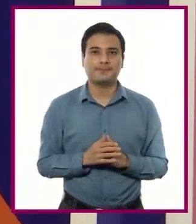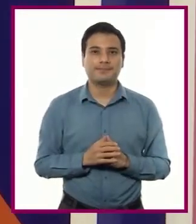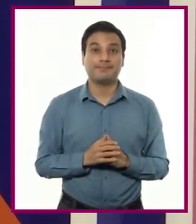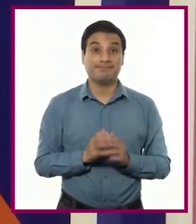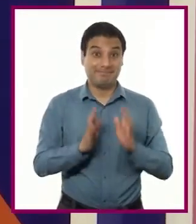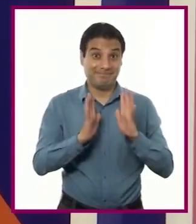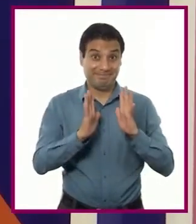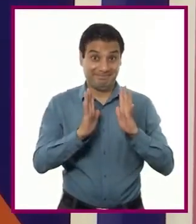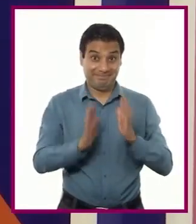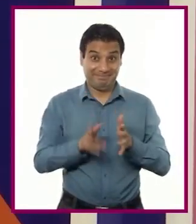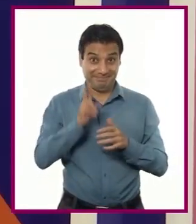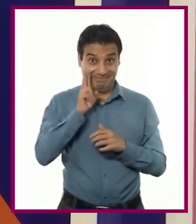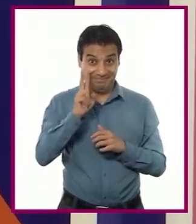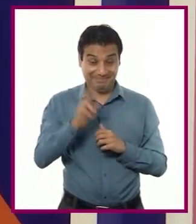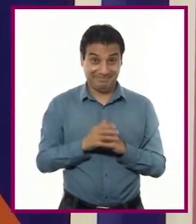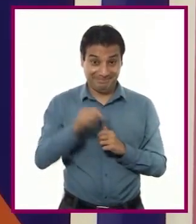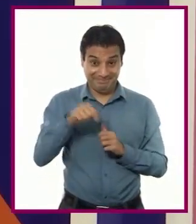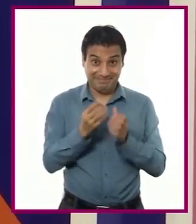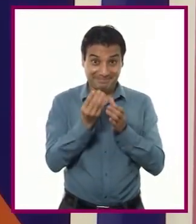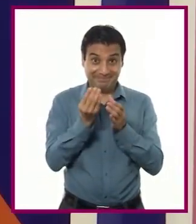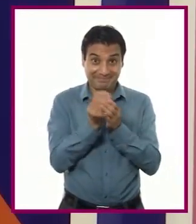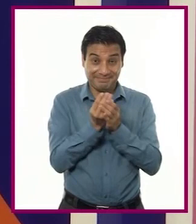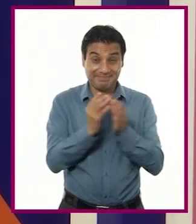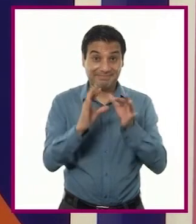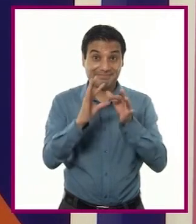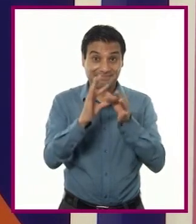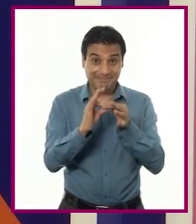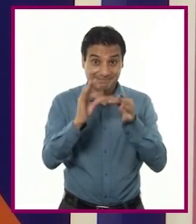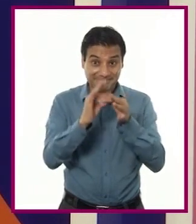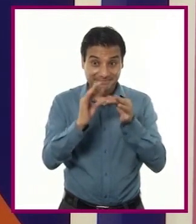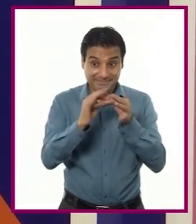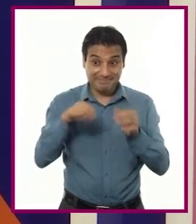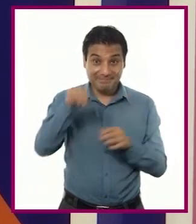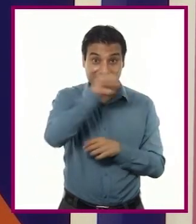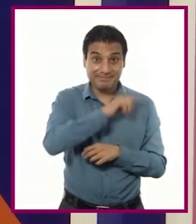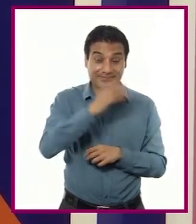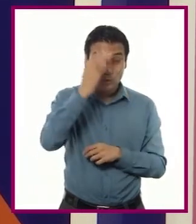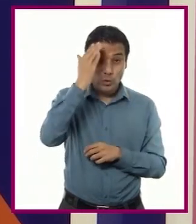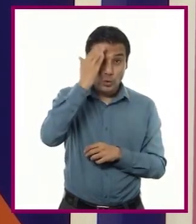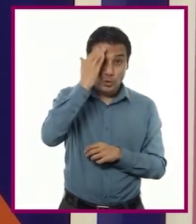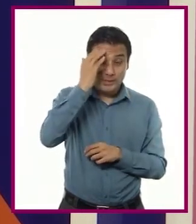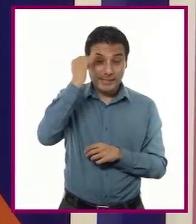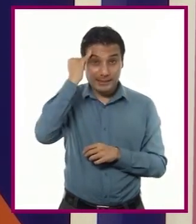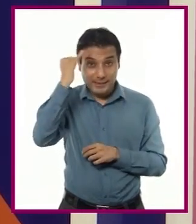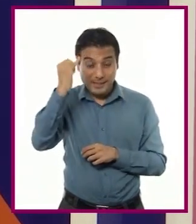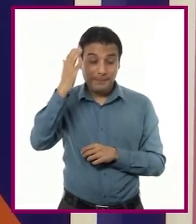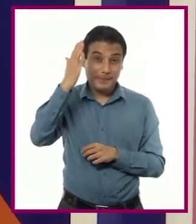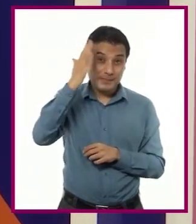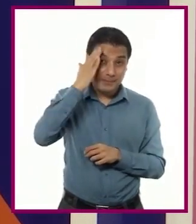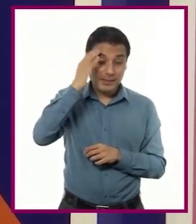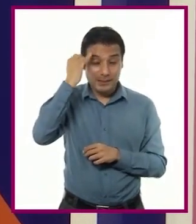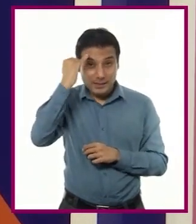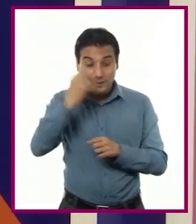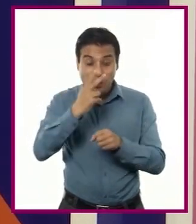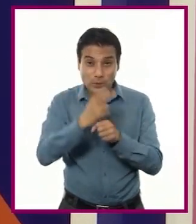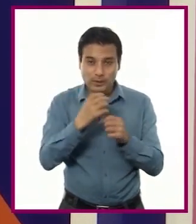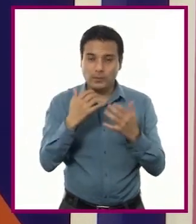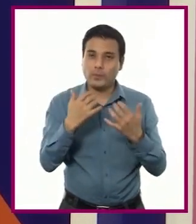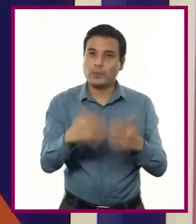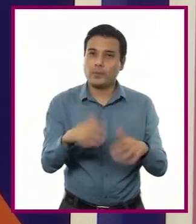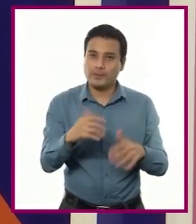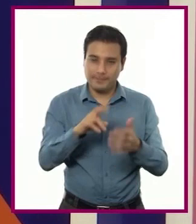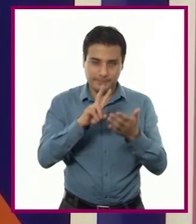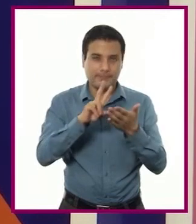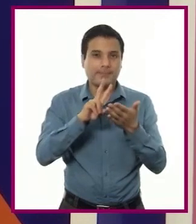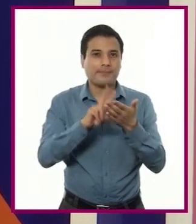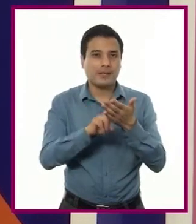pudimos darnos cuenta a lo largo de la sesión, localizar las ideas principales y secundarias es una tarea que nos ayudará a